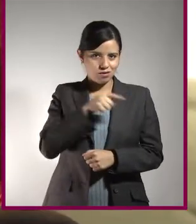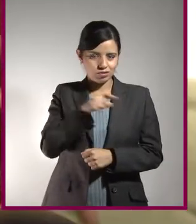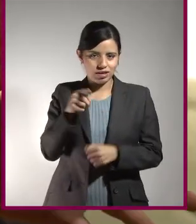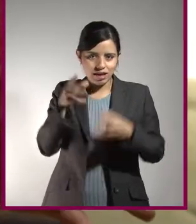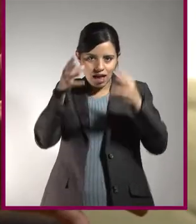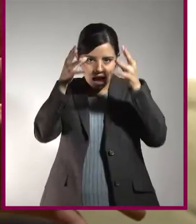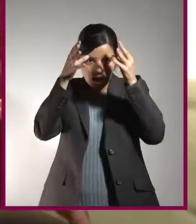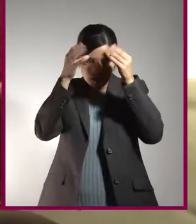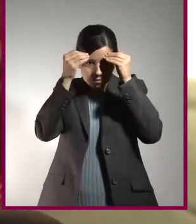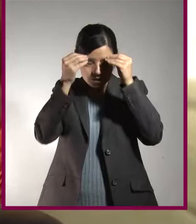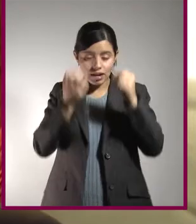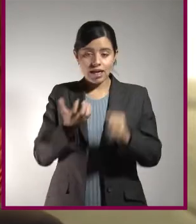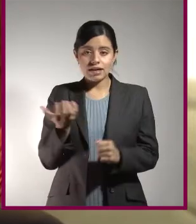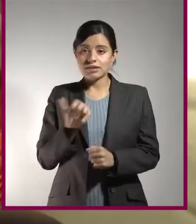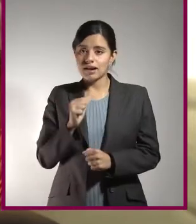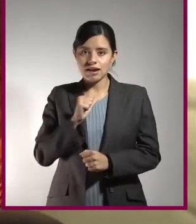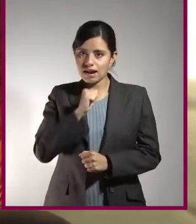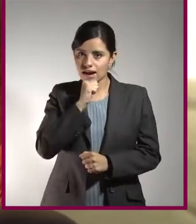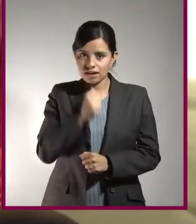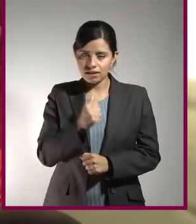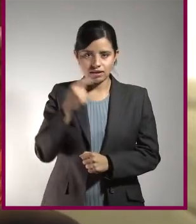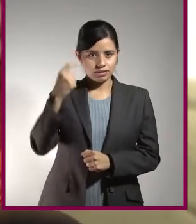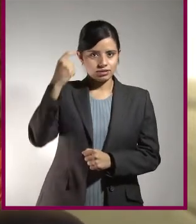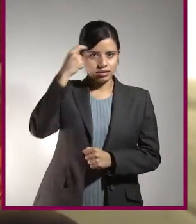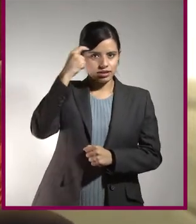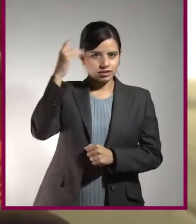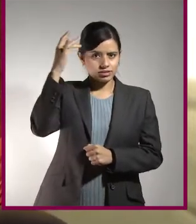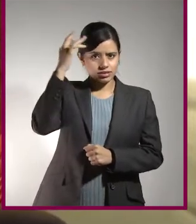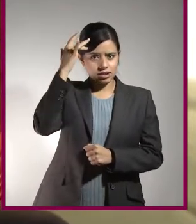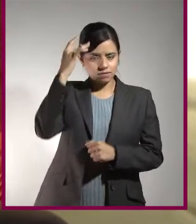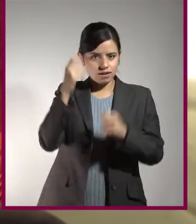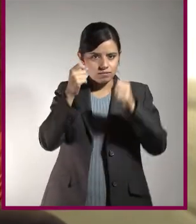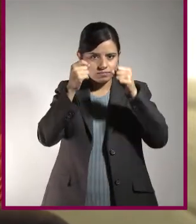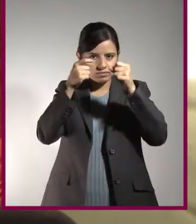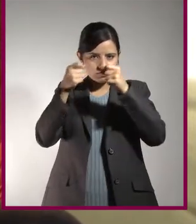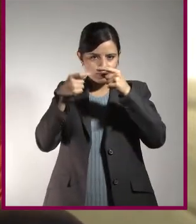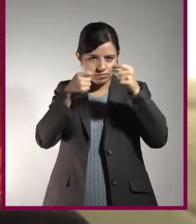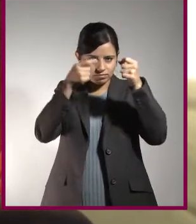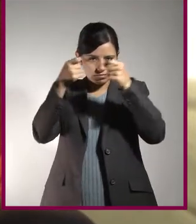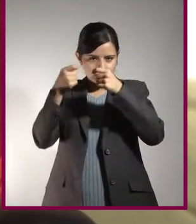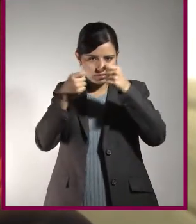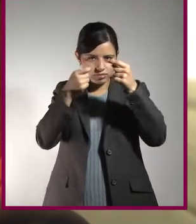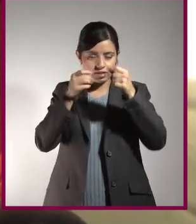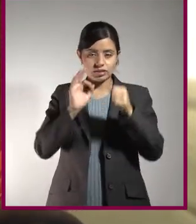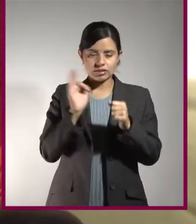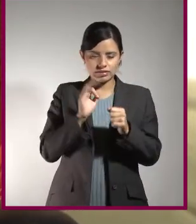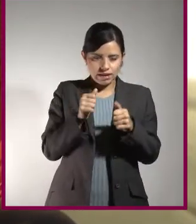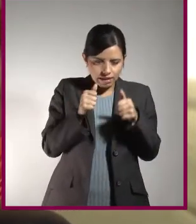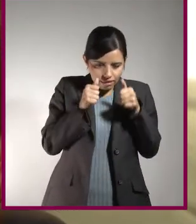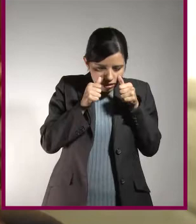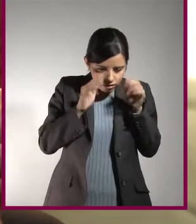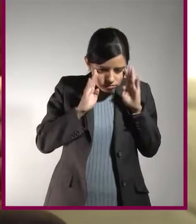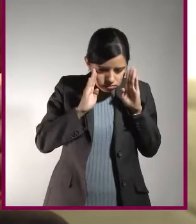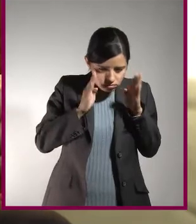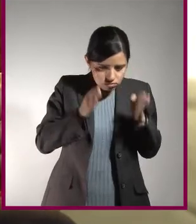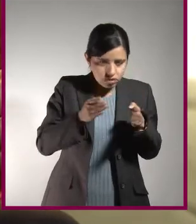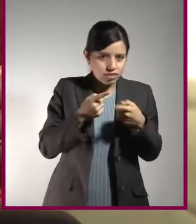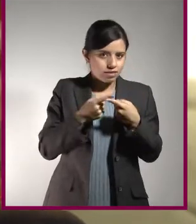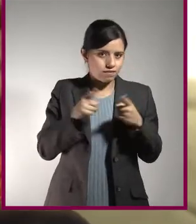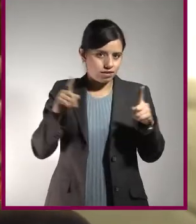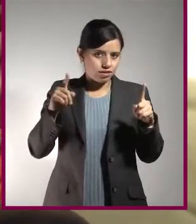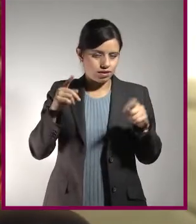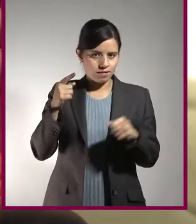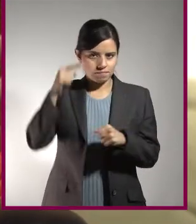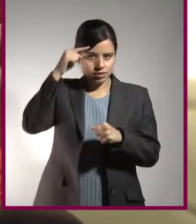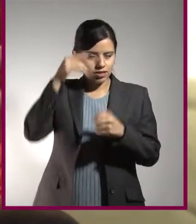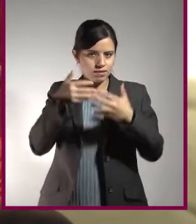no hacemos nada, usamos otras zonas del cerebro diferentes a las que se activan cuando estamos pensando en un modo muy concentrado.